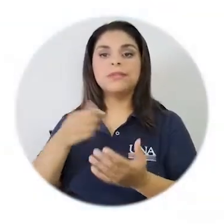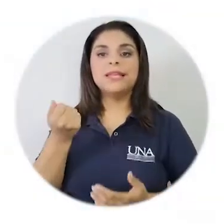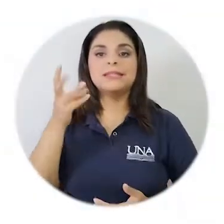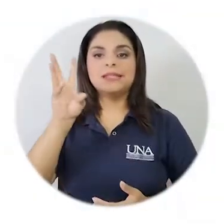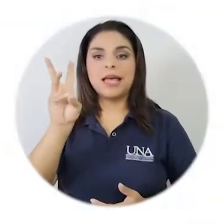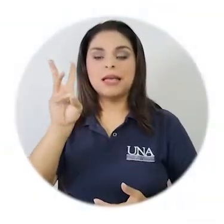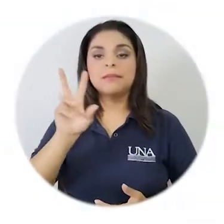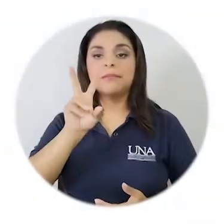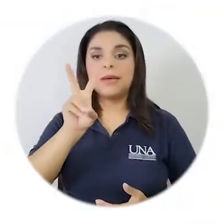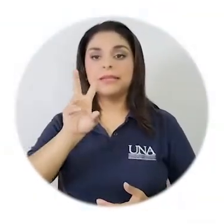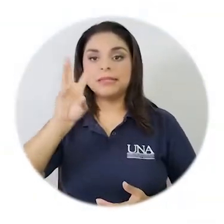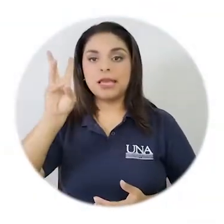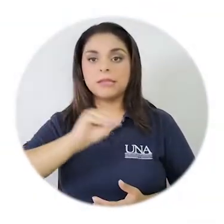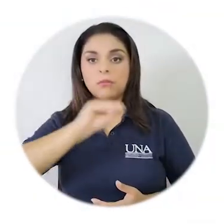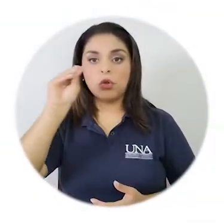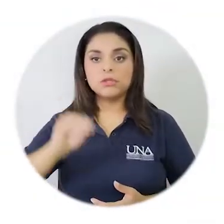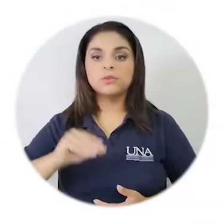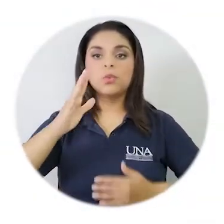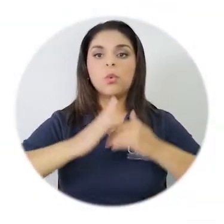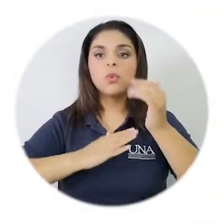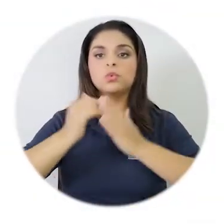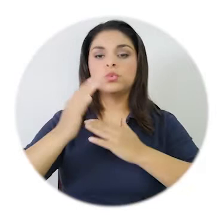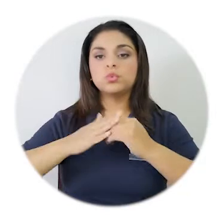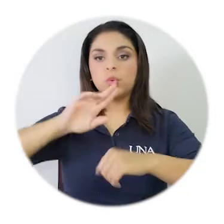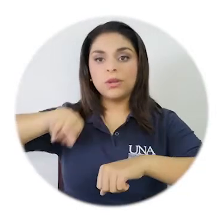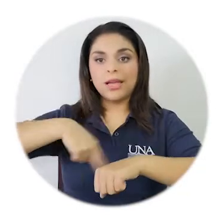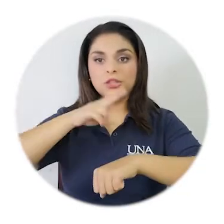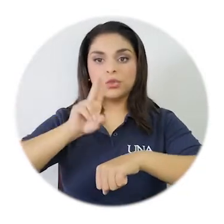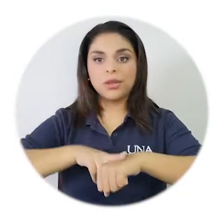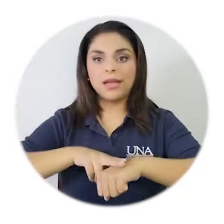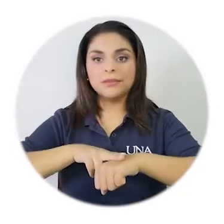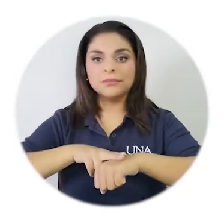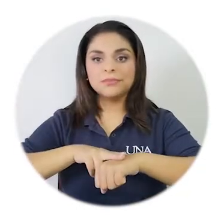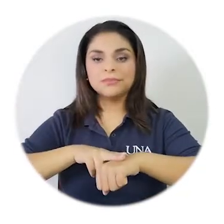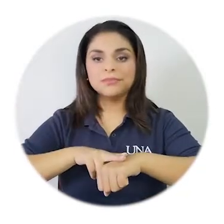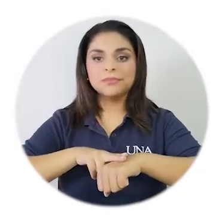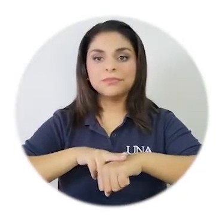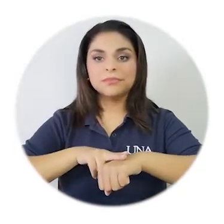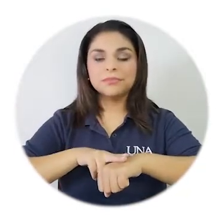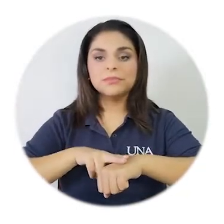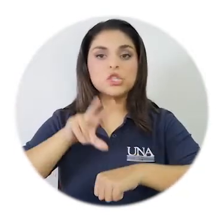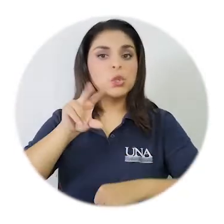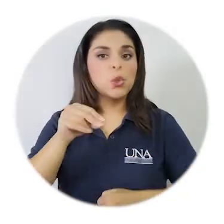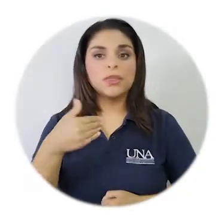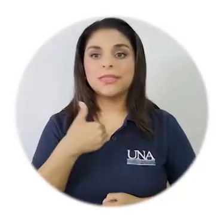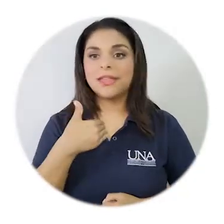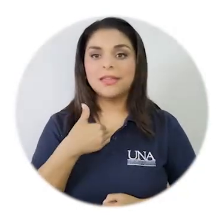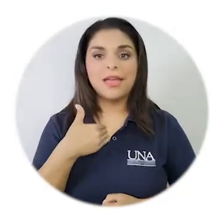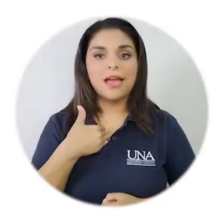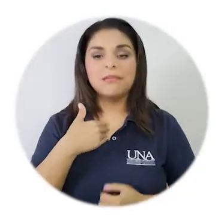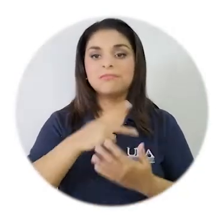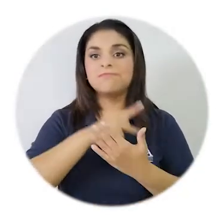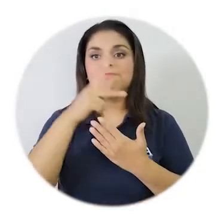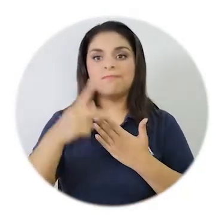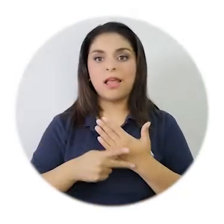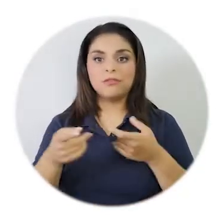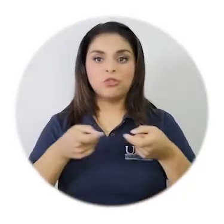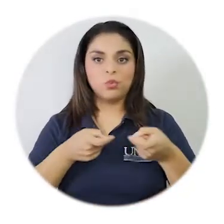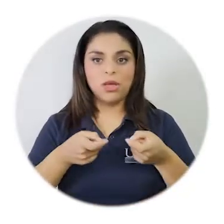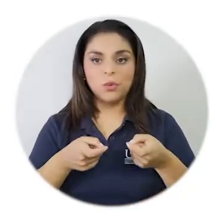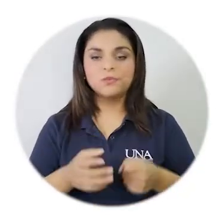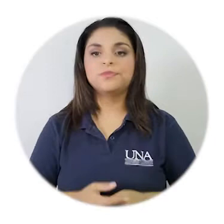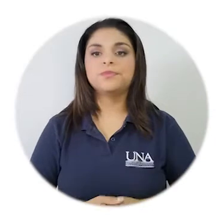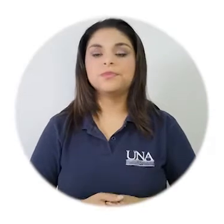2016, el 26% de la construcción nacional, ¿verdad?, no carecía de un sustento de plan